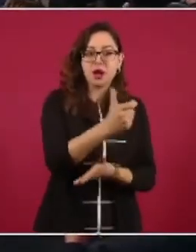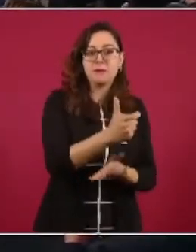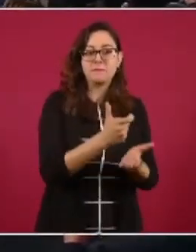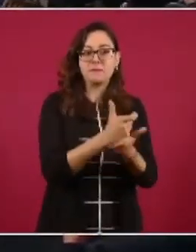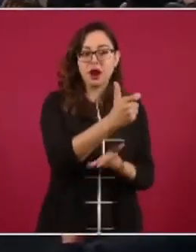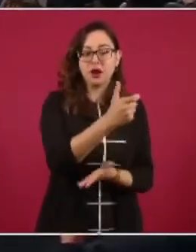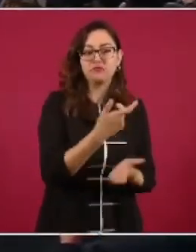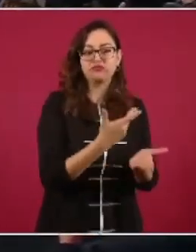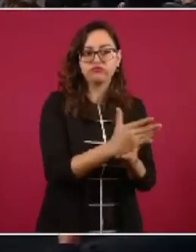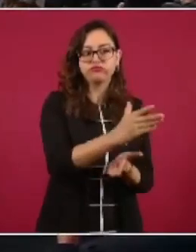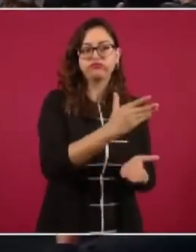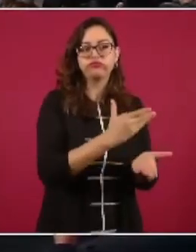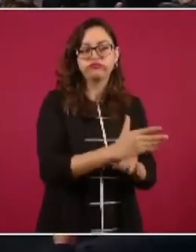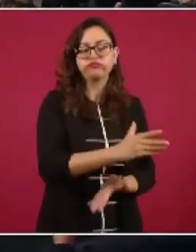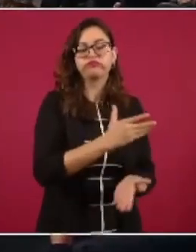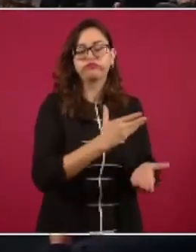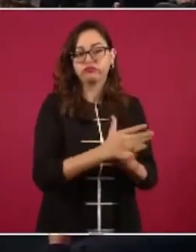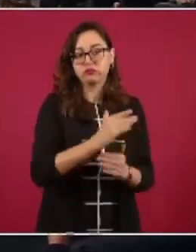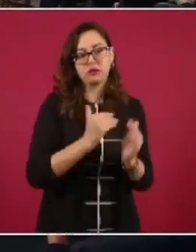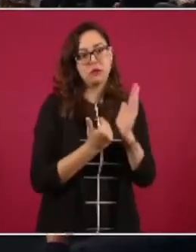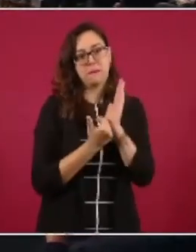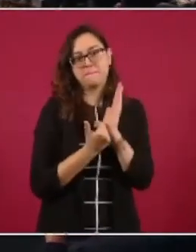aumenta el pago de servicio de deuda.